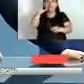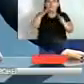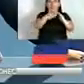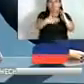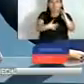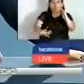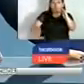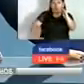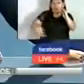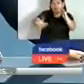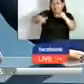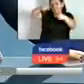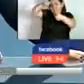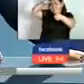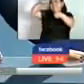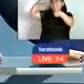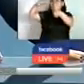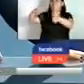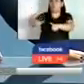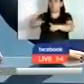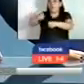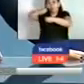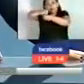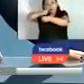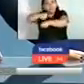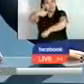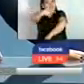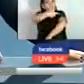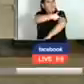una alianza histórica para fabricar vacunas.